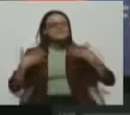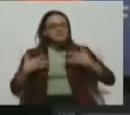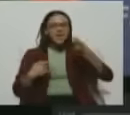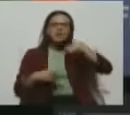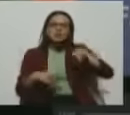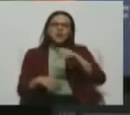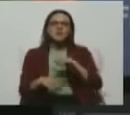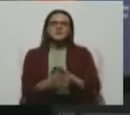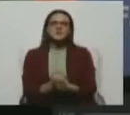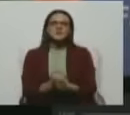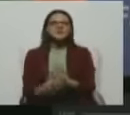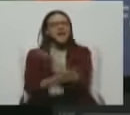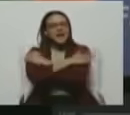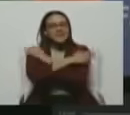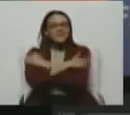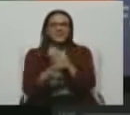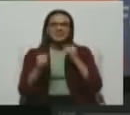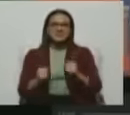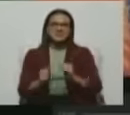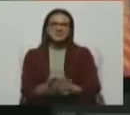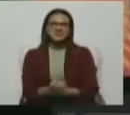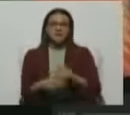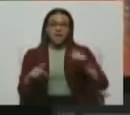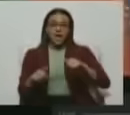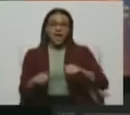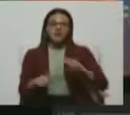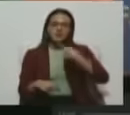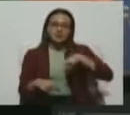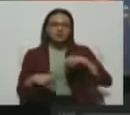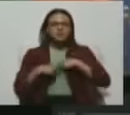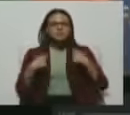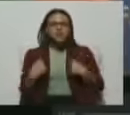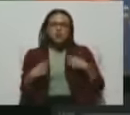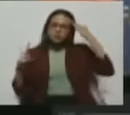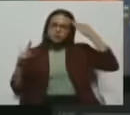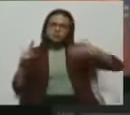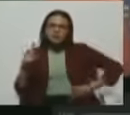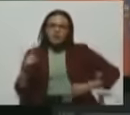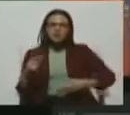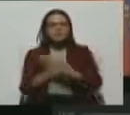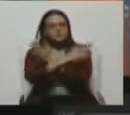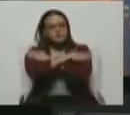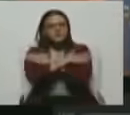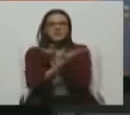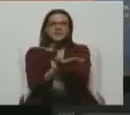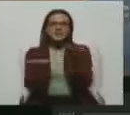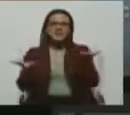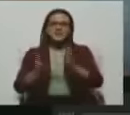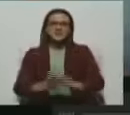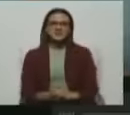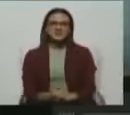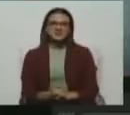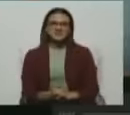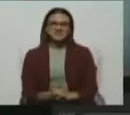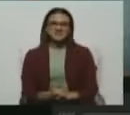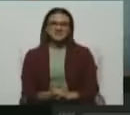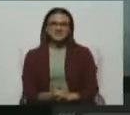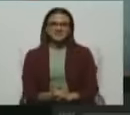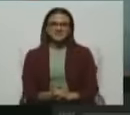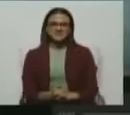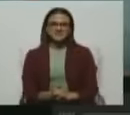a todos. Un abrazo desde aquí, desde mi corazón de soldado. Felicidades y felicitaciones. Muchas gracias.